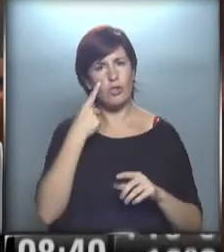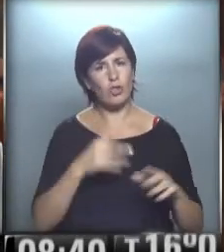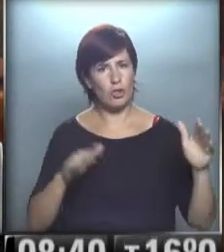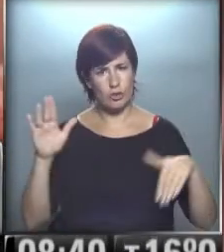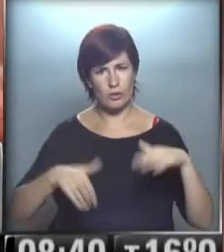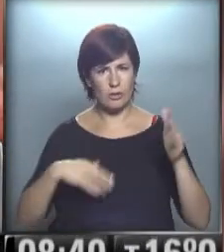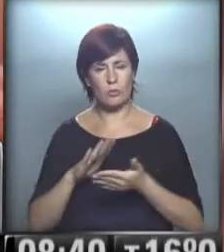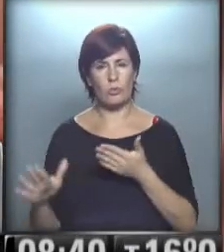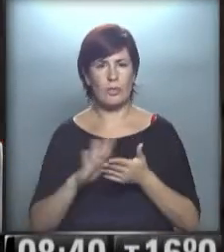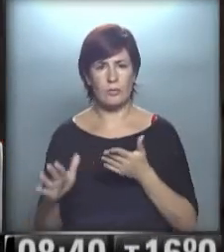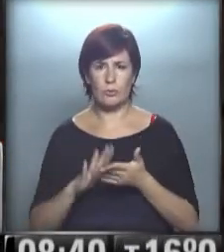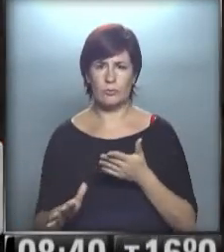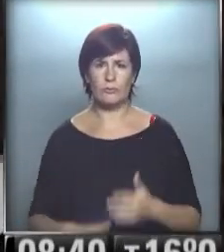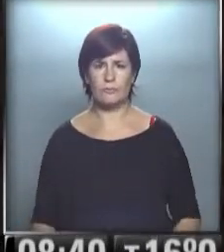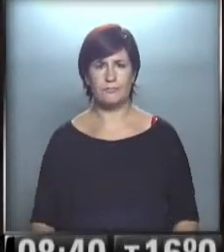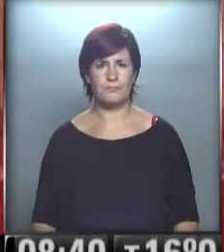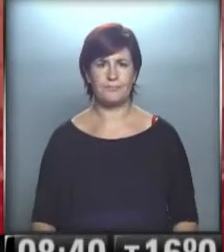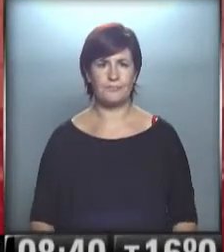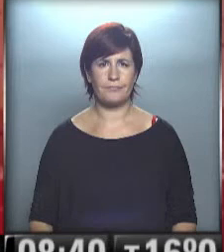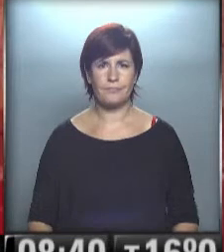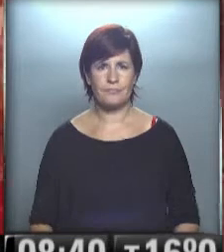Wes Anderson, está todo dicho.